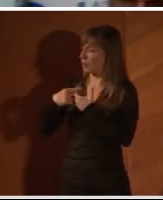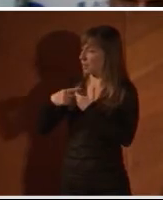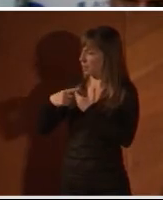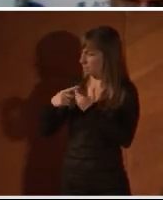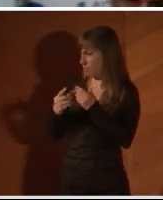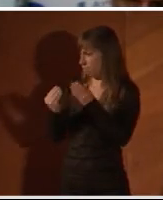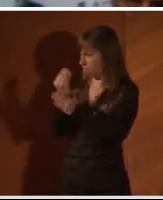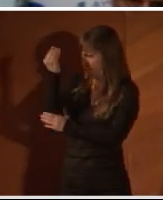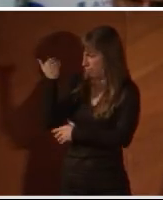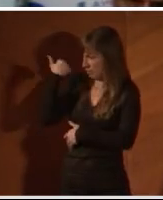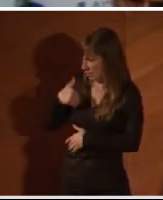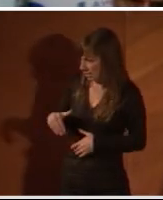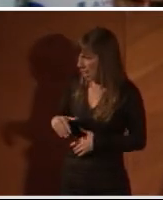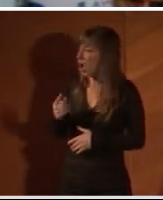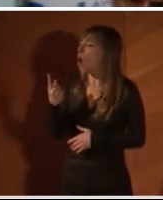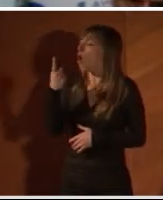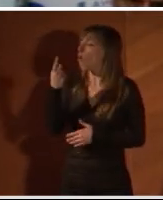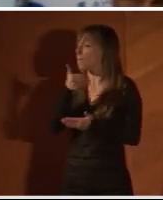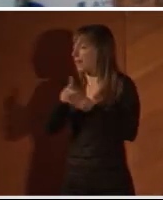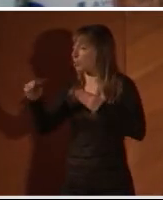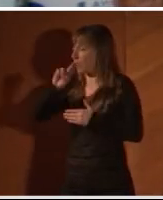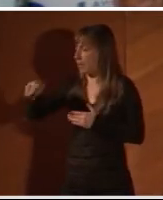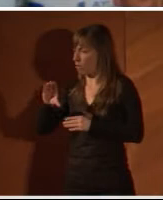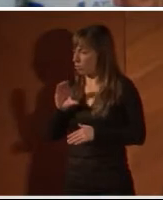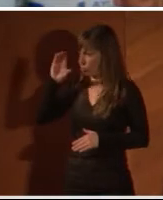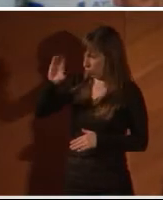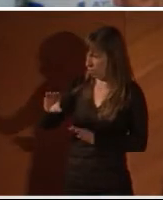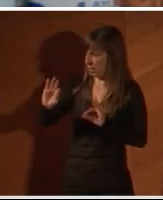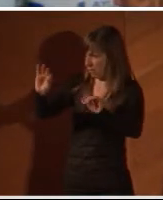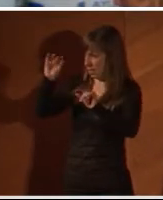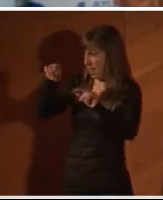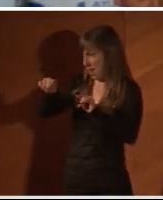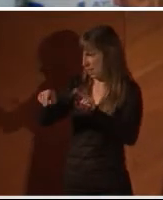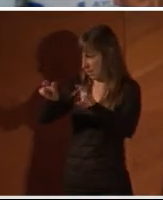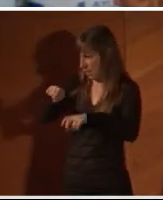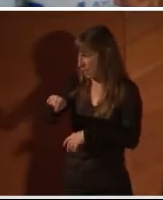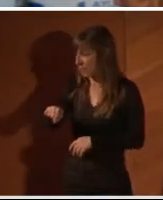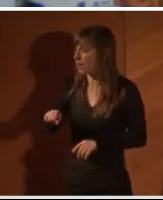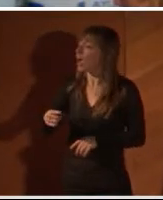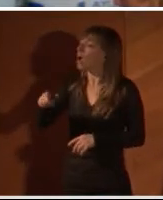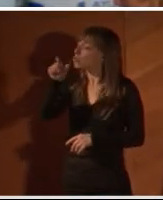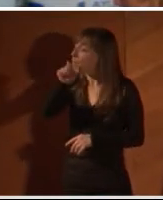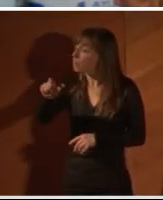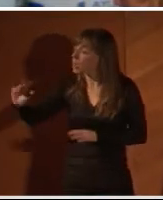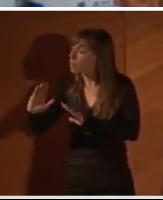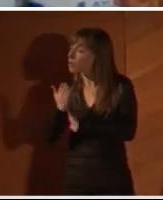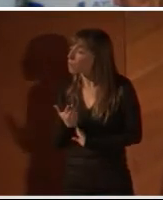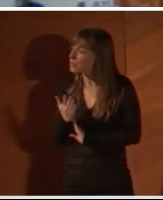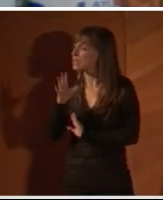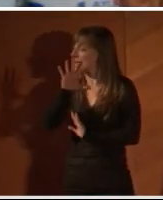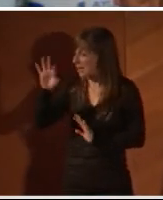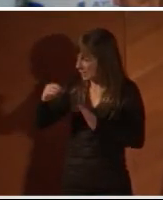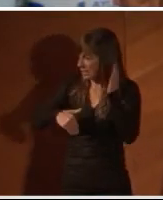la ciudadanía ha decidido el destino de 1 millón de euros, proponiendo más de 500 propuestas tremendamente sensatas y